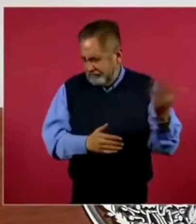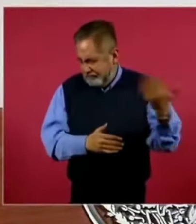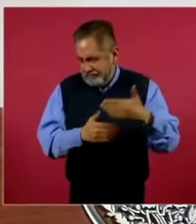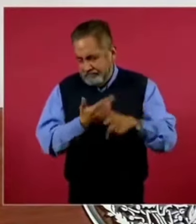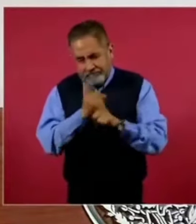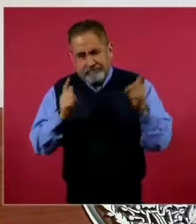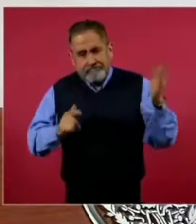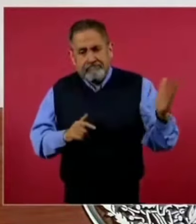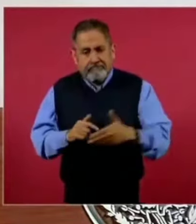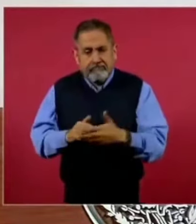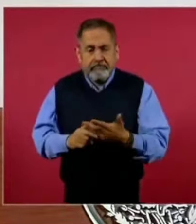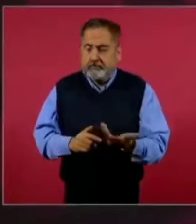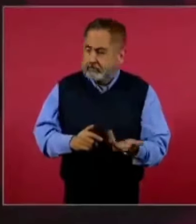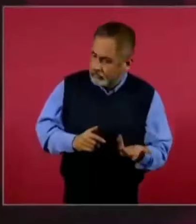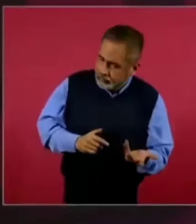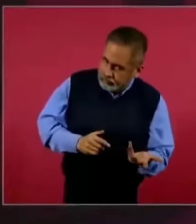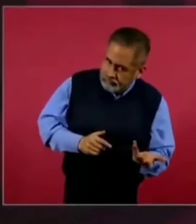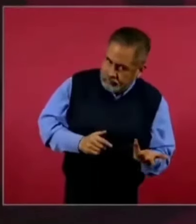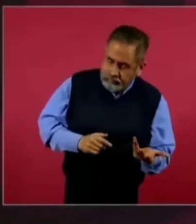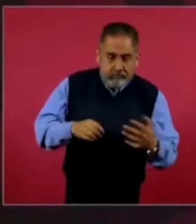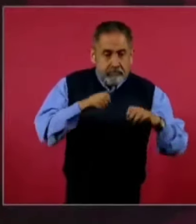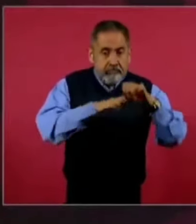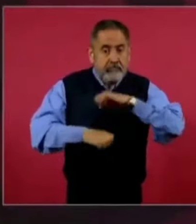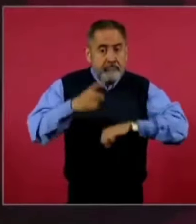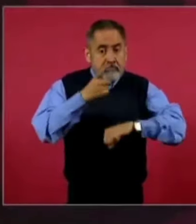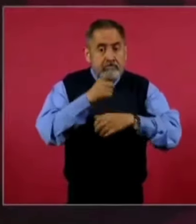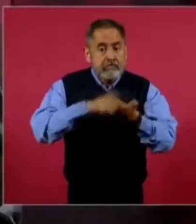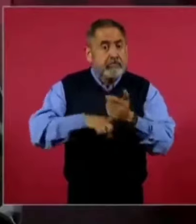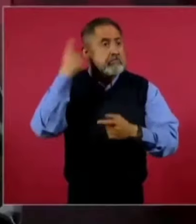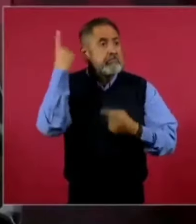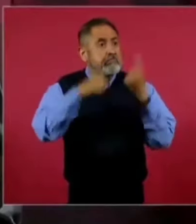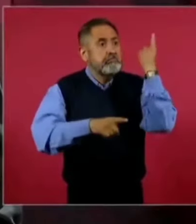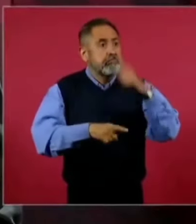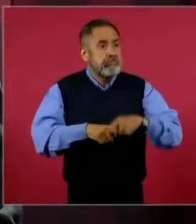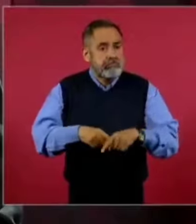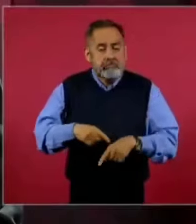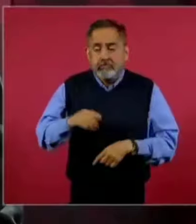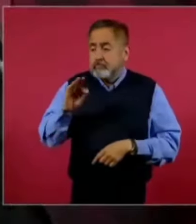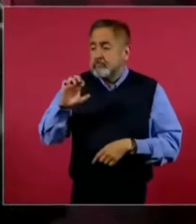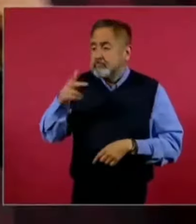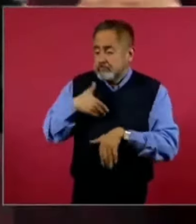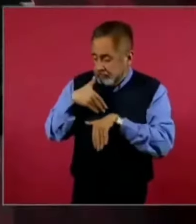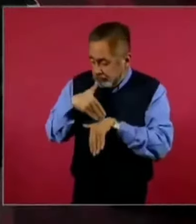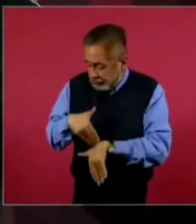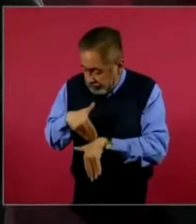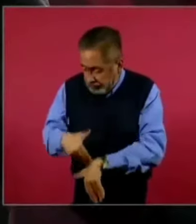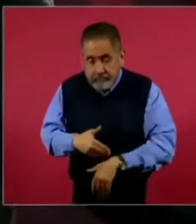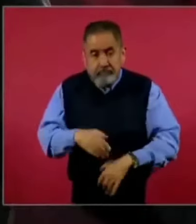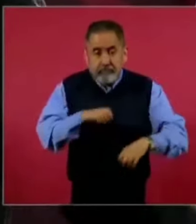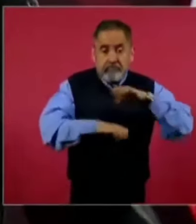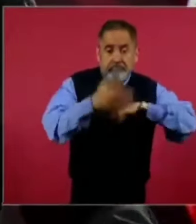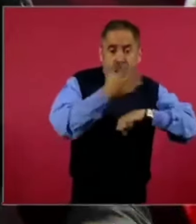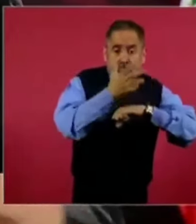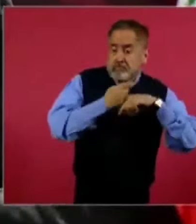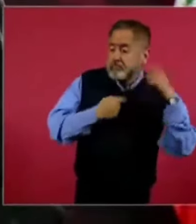entonces sí, desde la embajada ordenaban todo, embajada de Estados Unidos